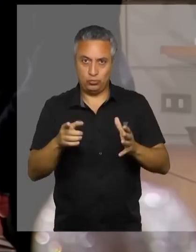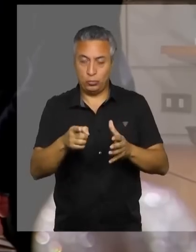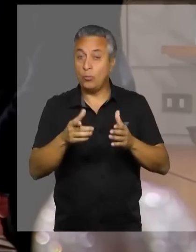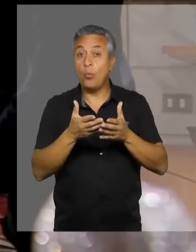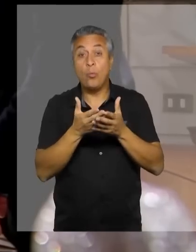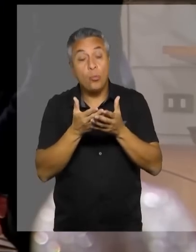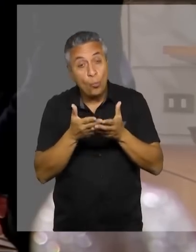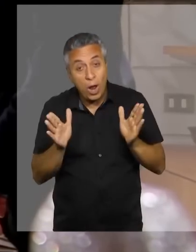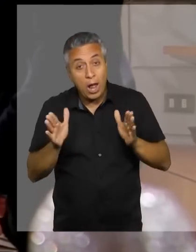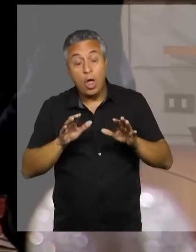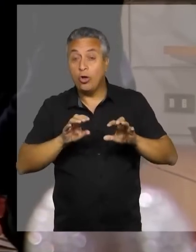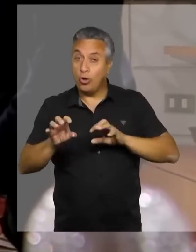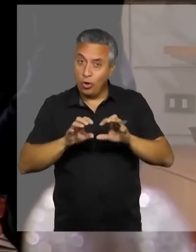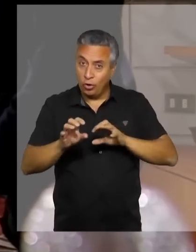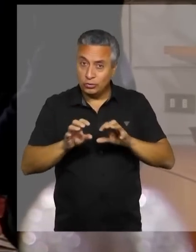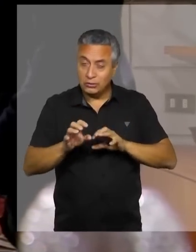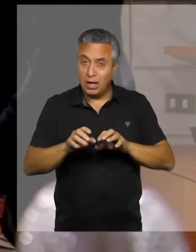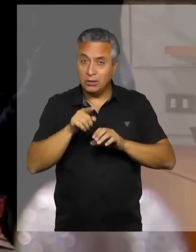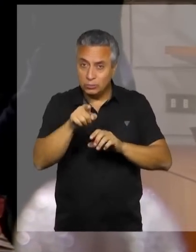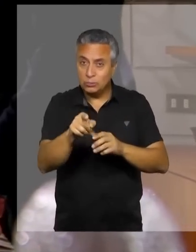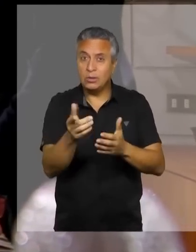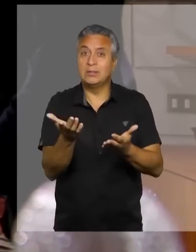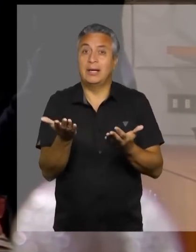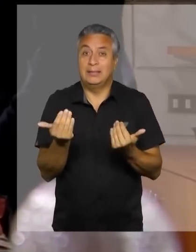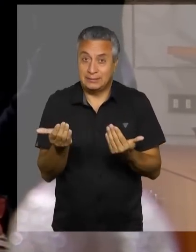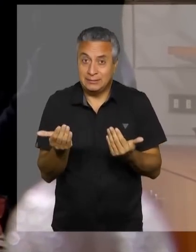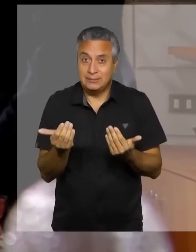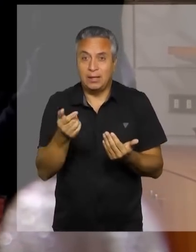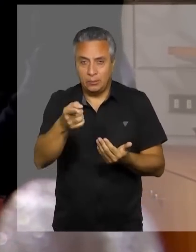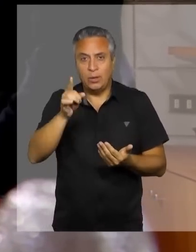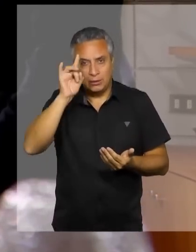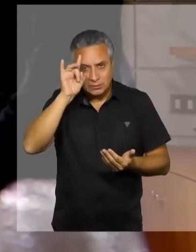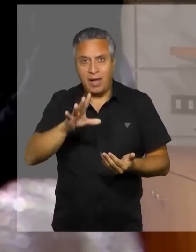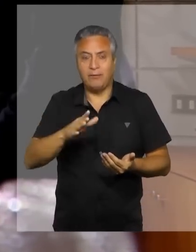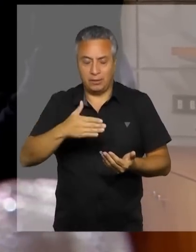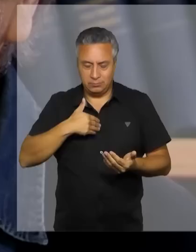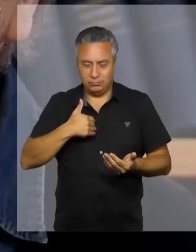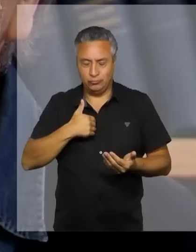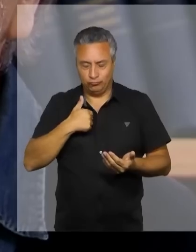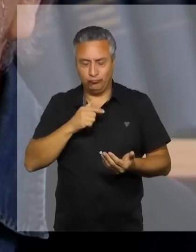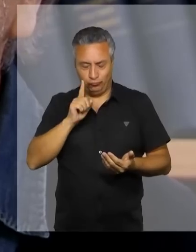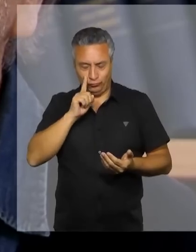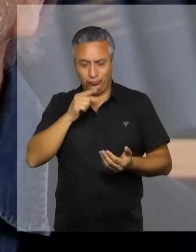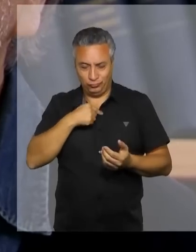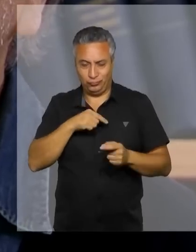cosa que necesites, tú sabes que puedes contar conmigo.